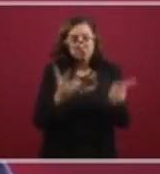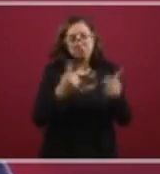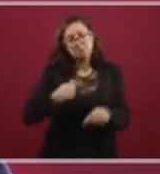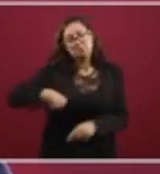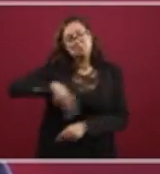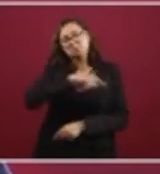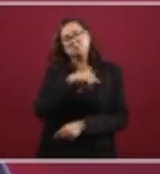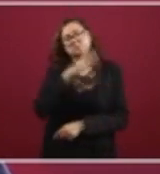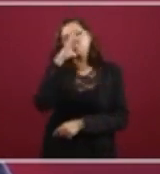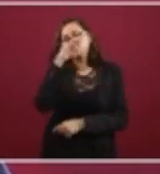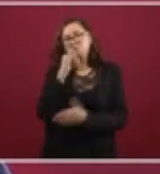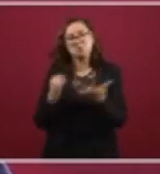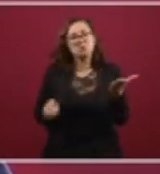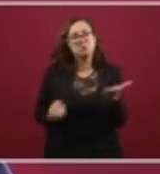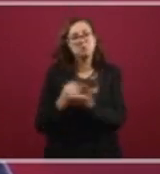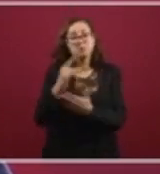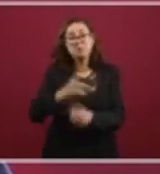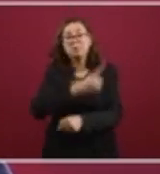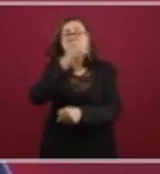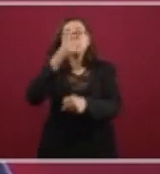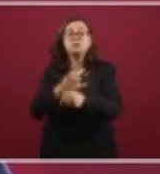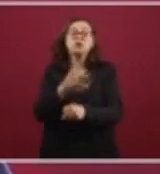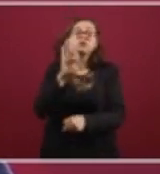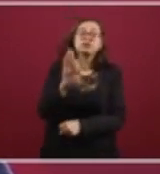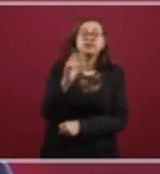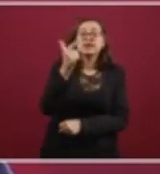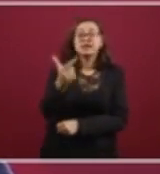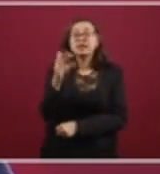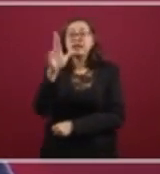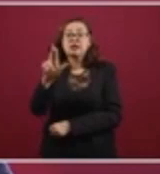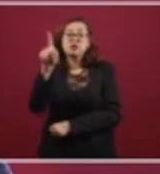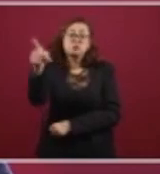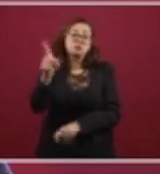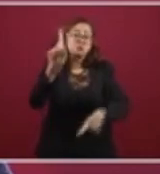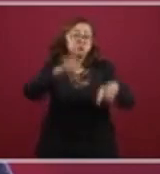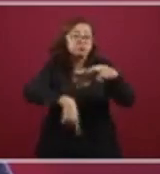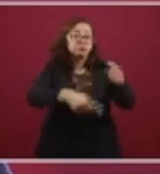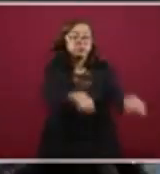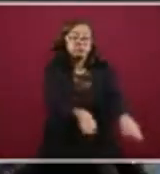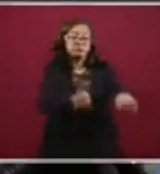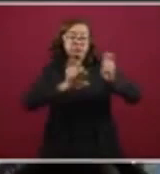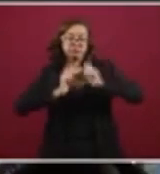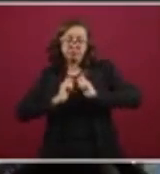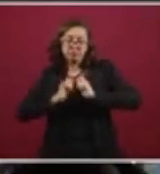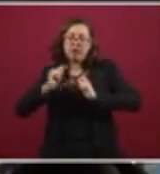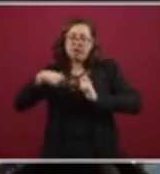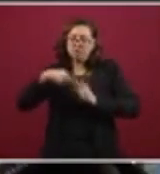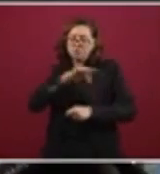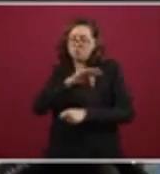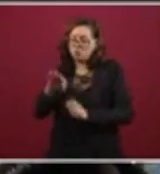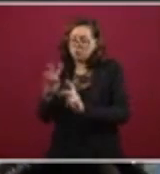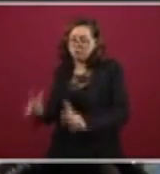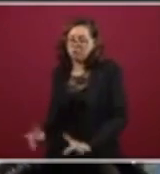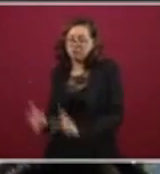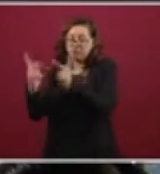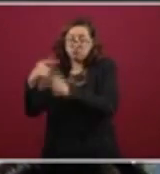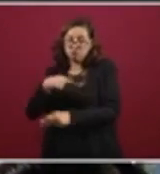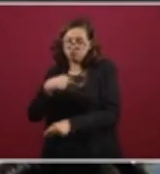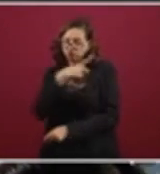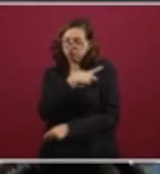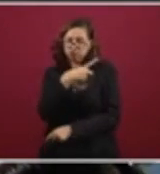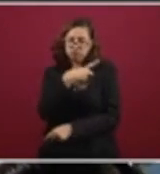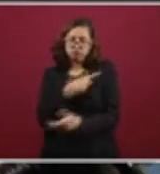Fiscalía nos fuera transferida para administración, pero nosotros por sí solo no tenemos un margen de actuación,